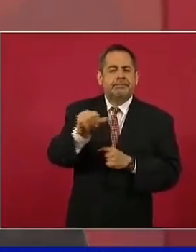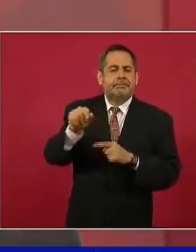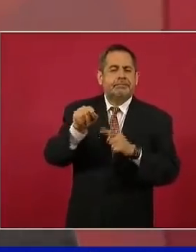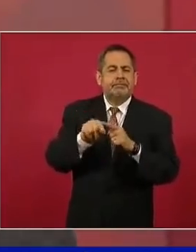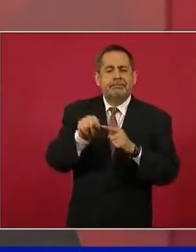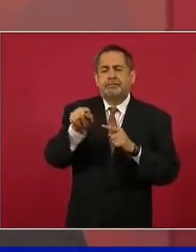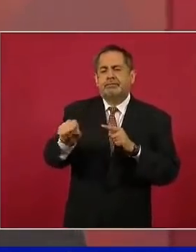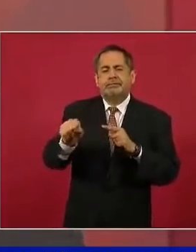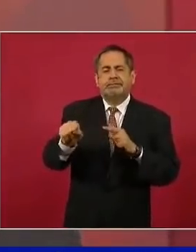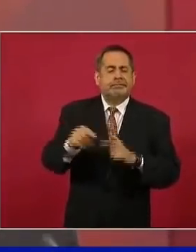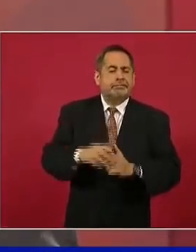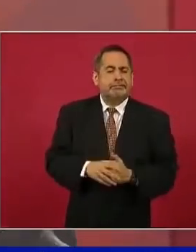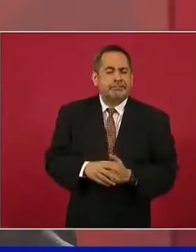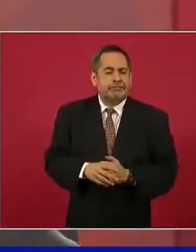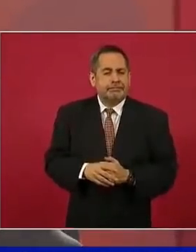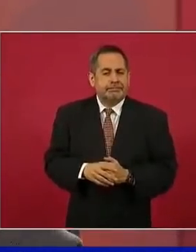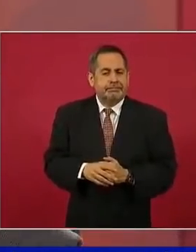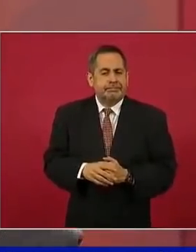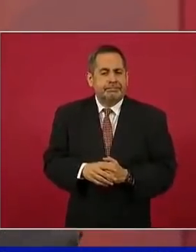al